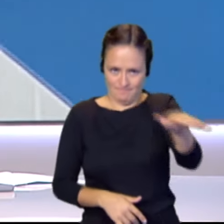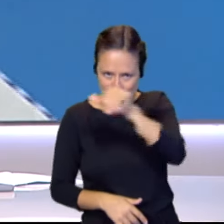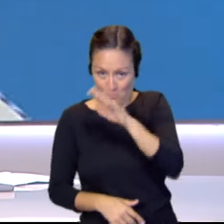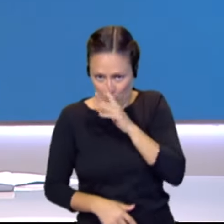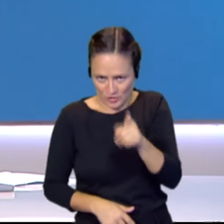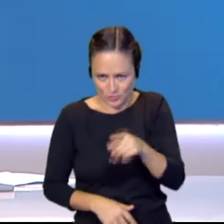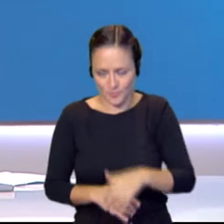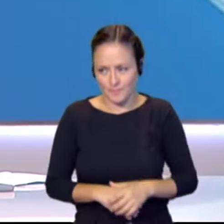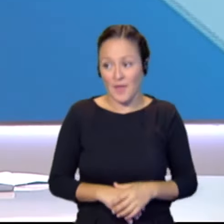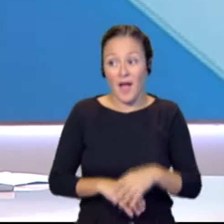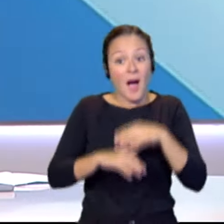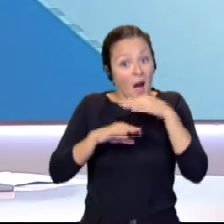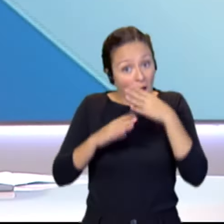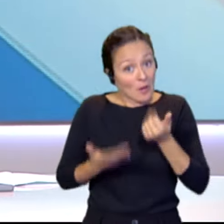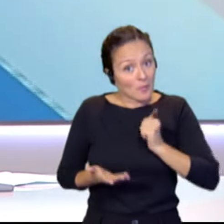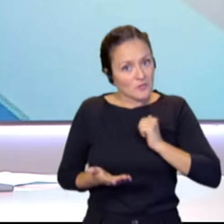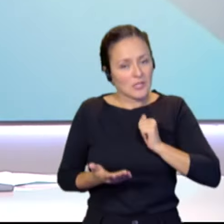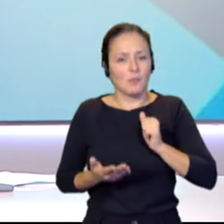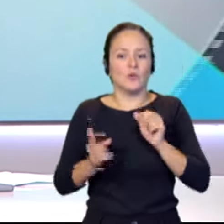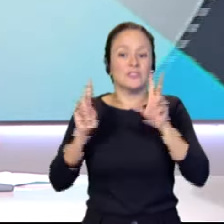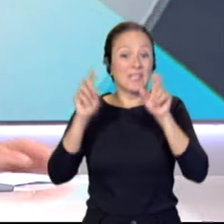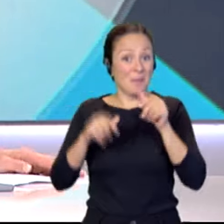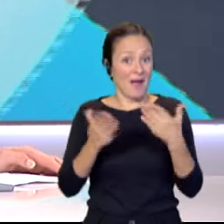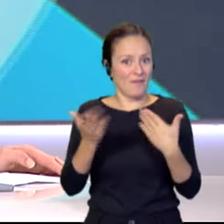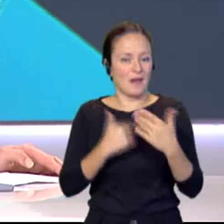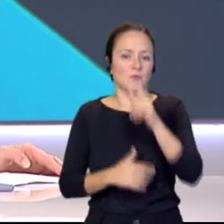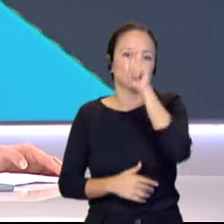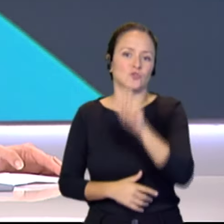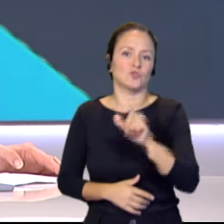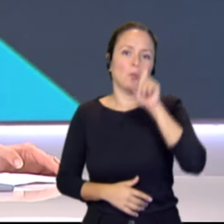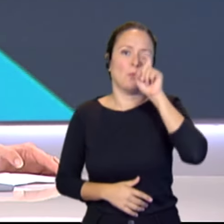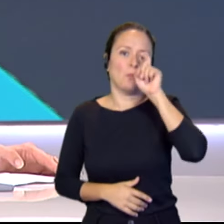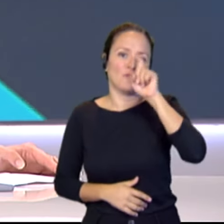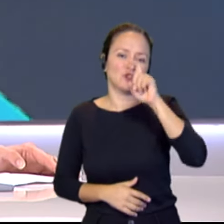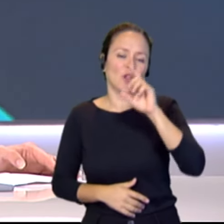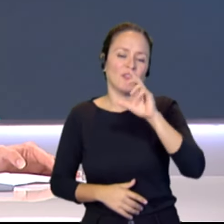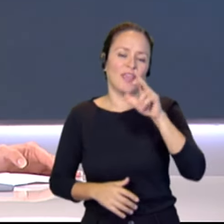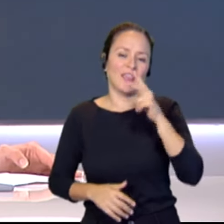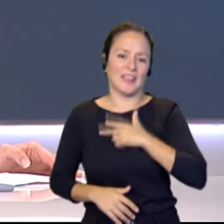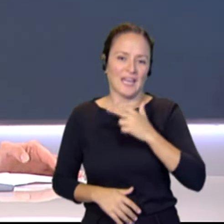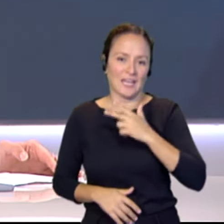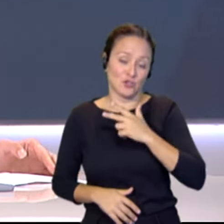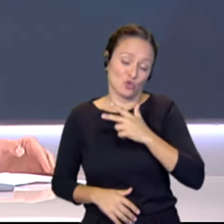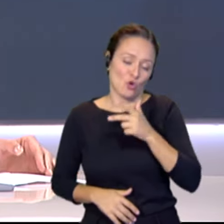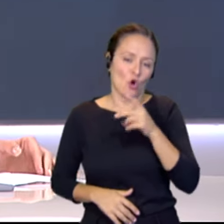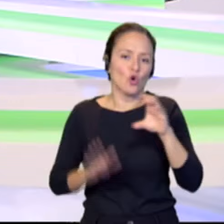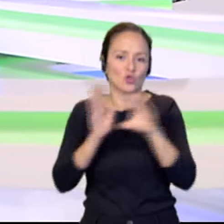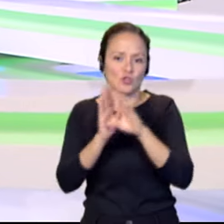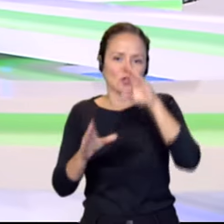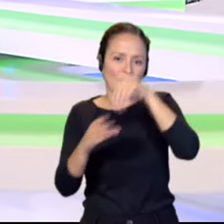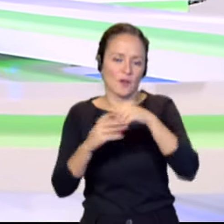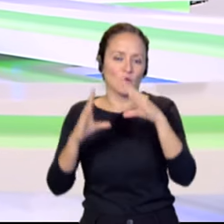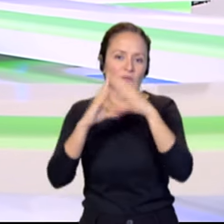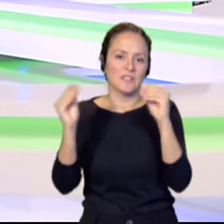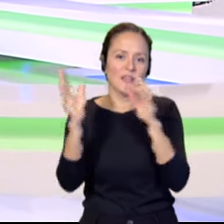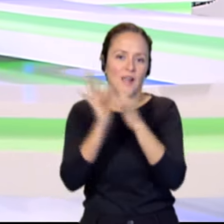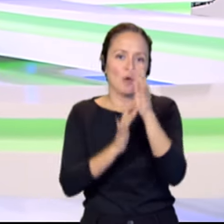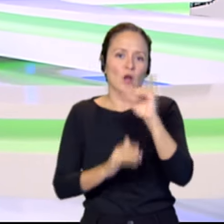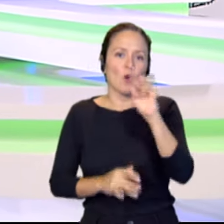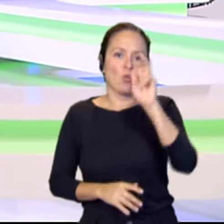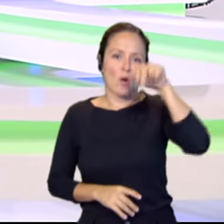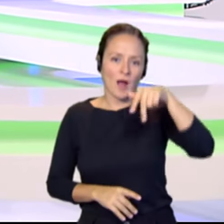a hablar de este asunto con Juan Antonio Molina que es profesor de derecho constitucional de la Universidad de la laguna qué tal Muy buenos días Muy buenos días